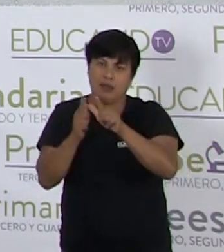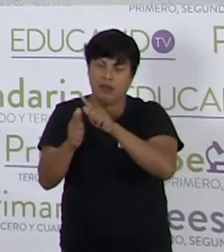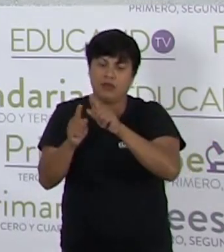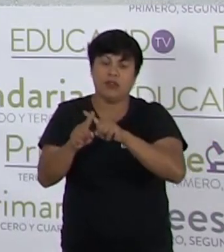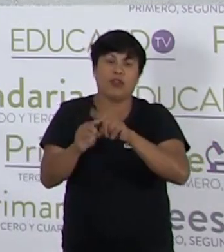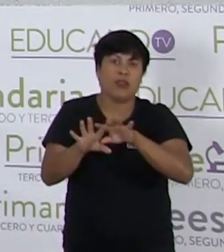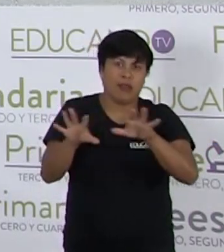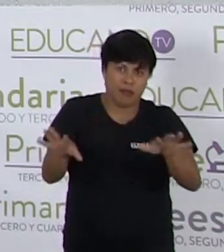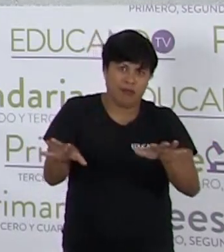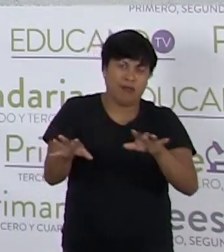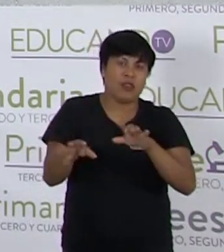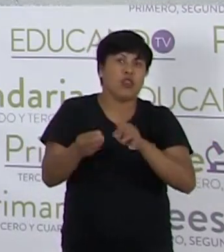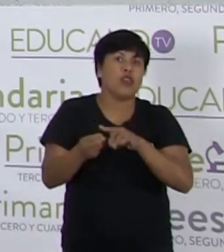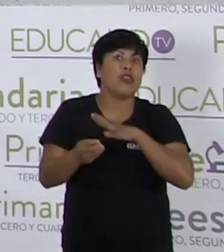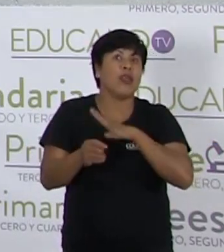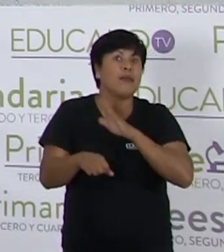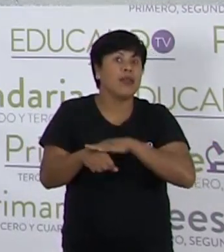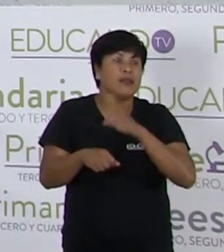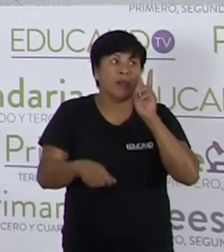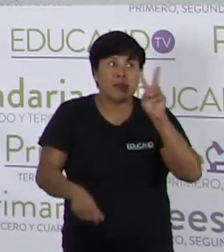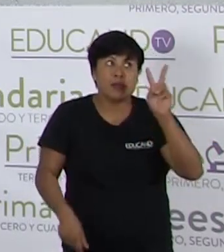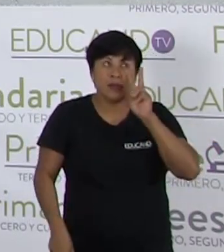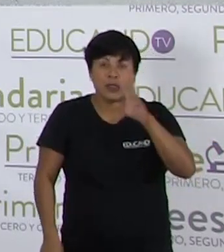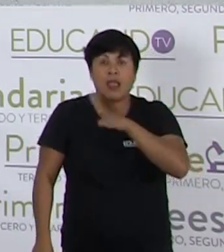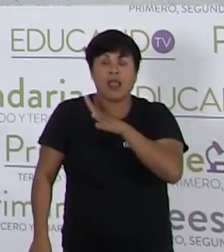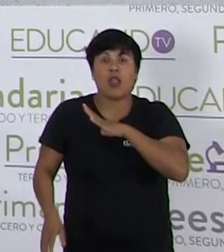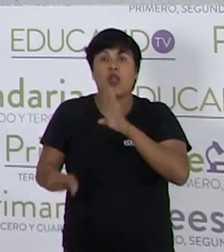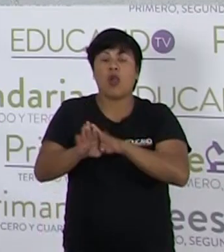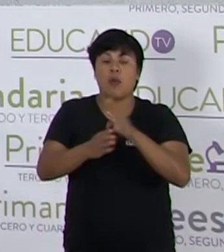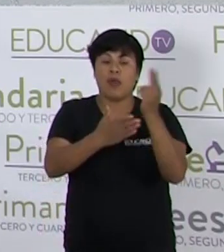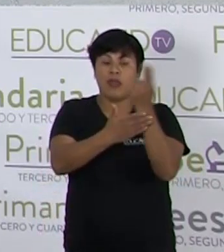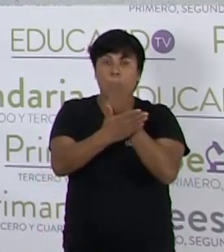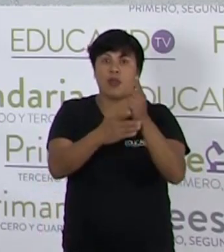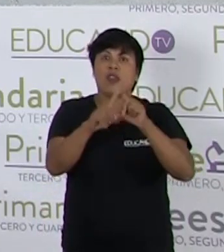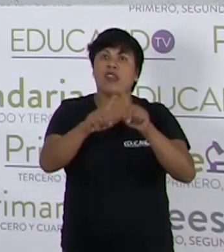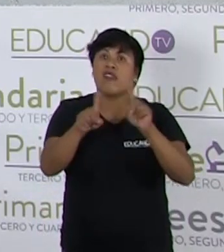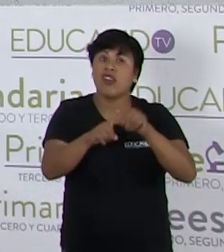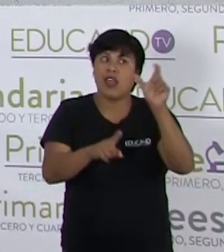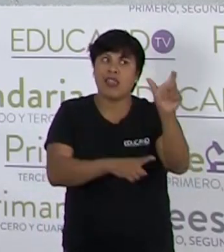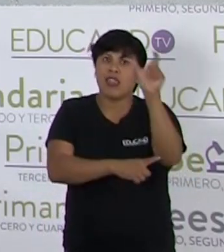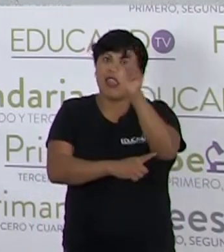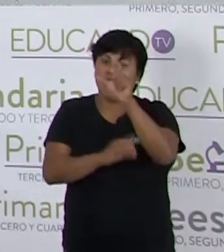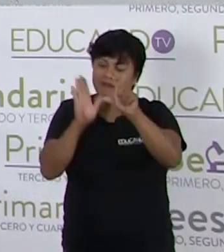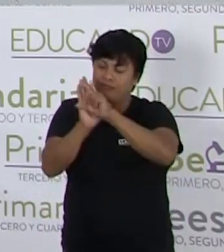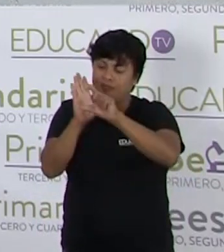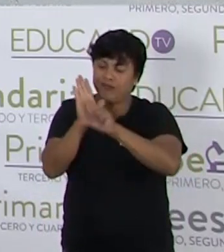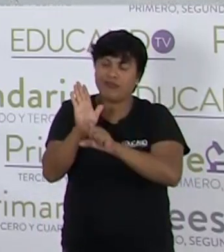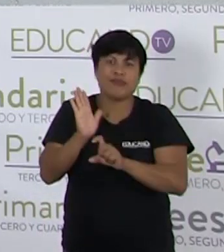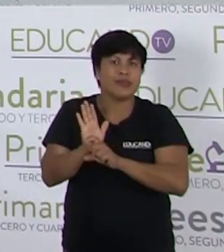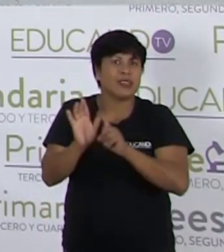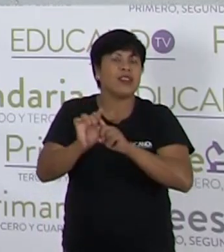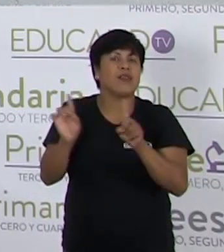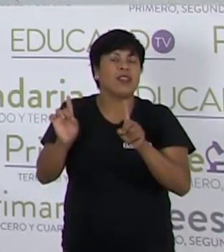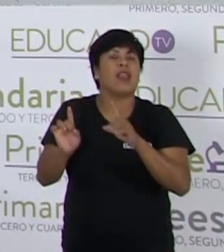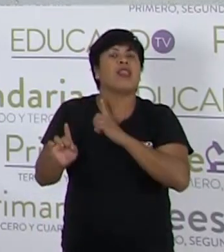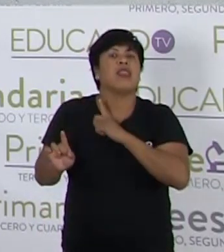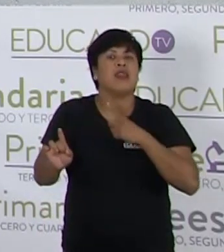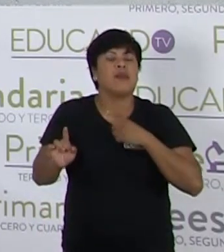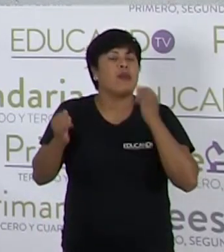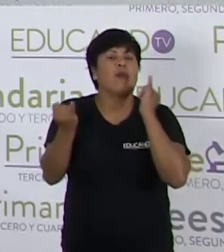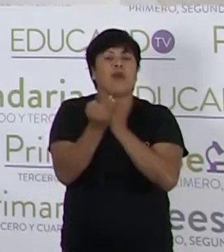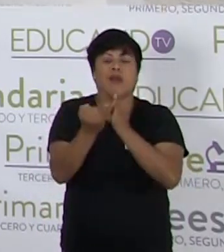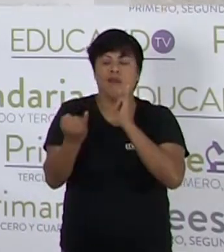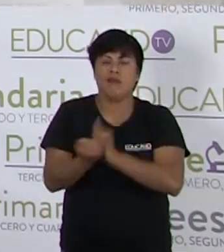hay más? Si te das cuenta, aunque está representado de manera diferente, tienen exactamente